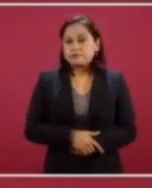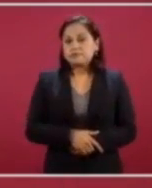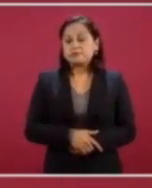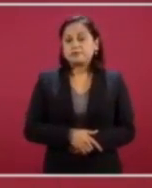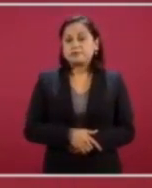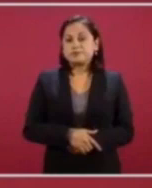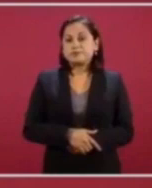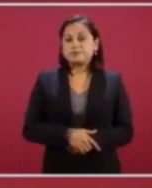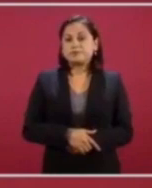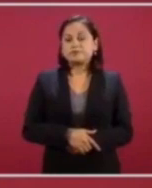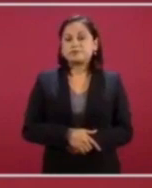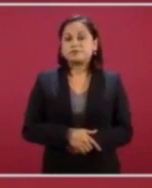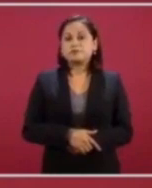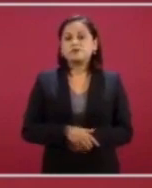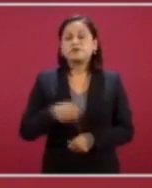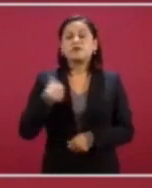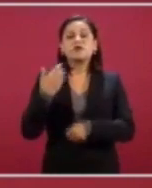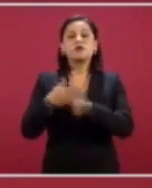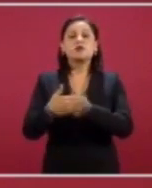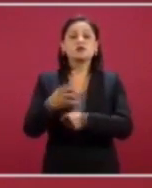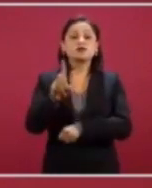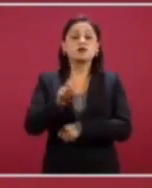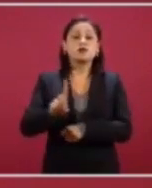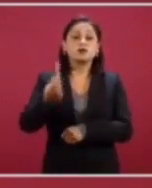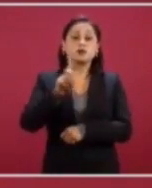voy a decir el domingo que nada más